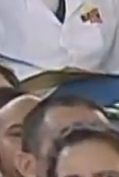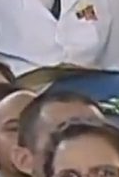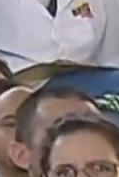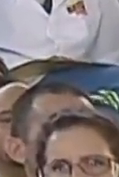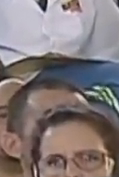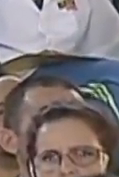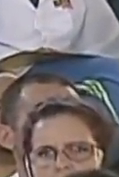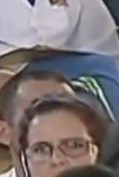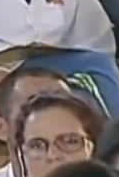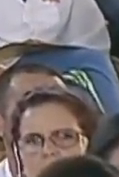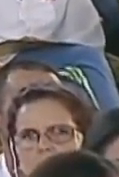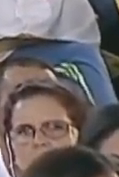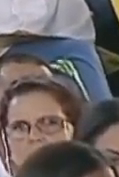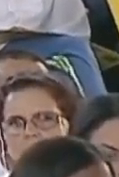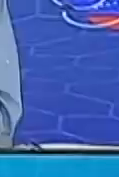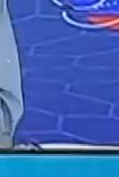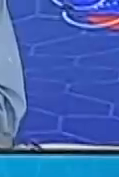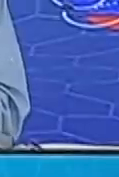Correcto.